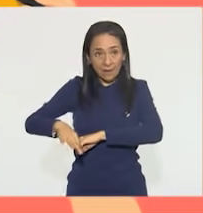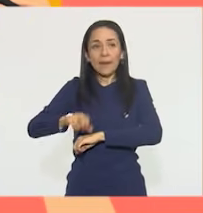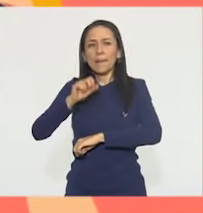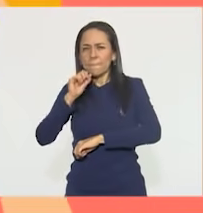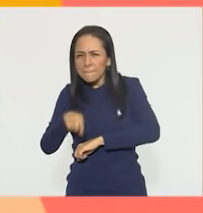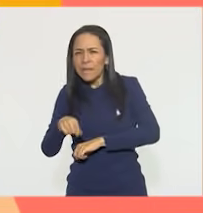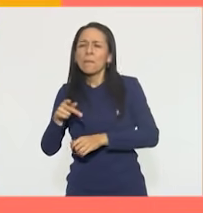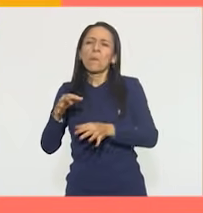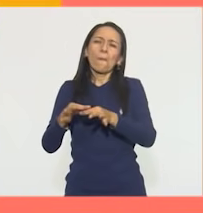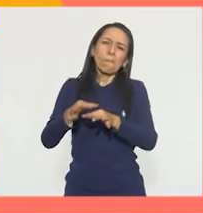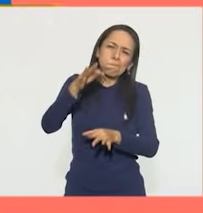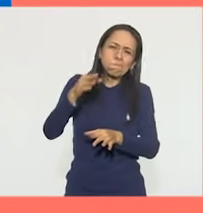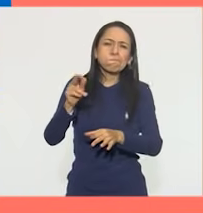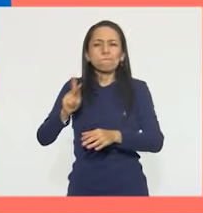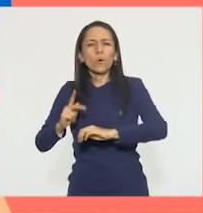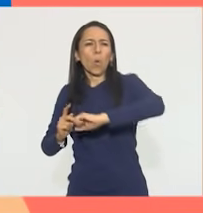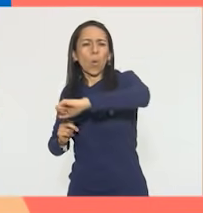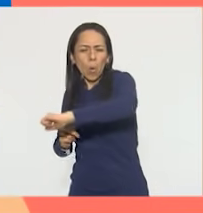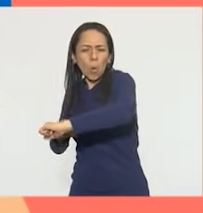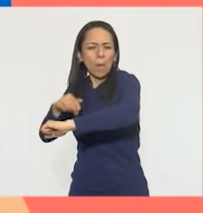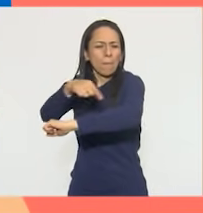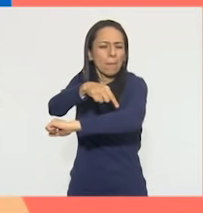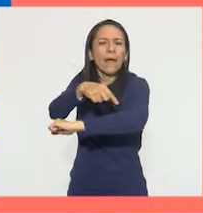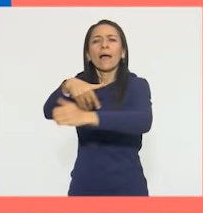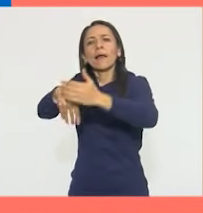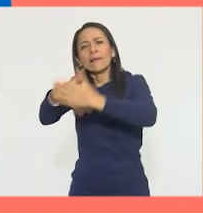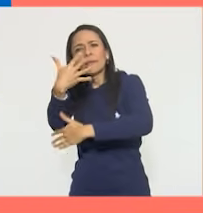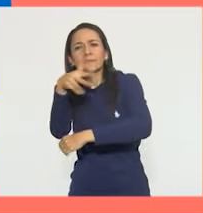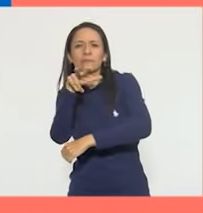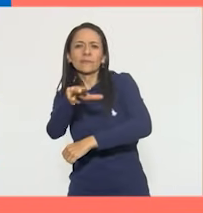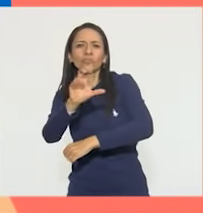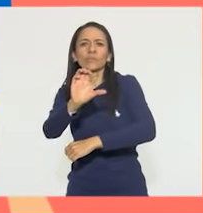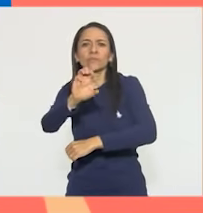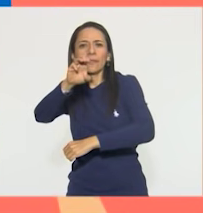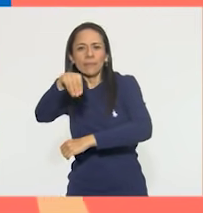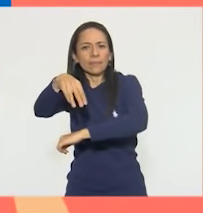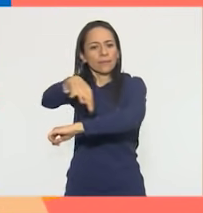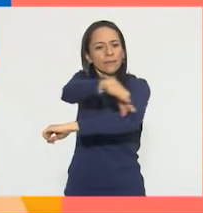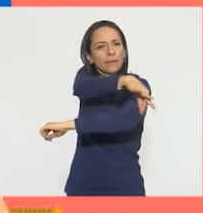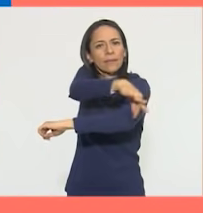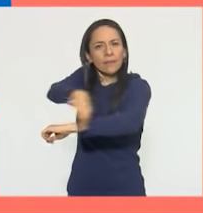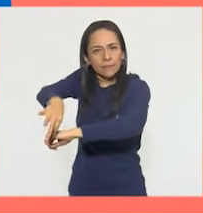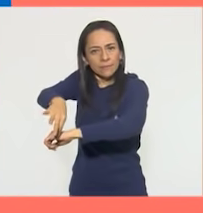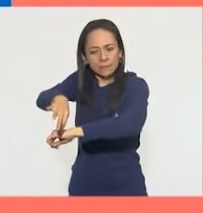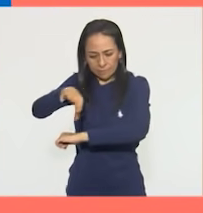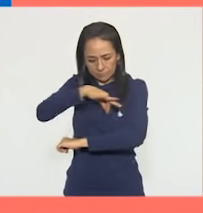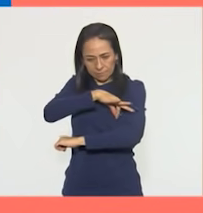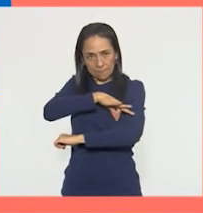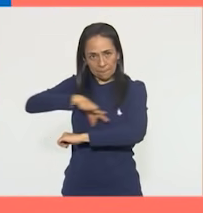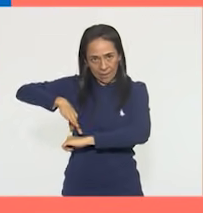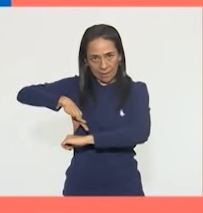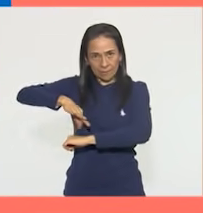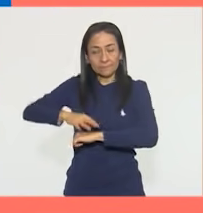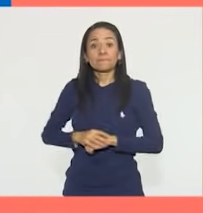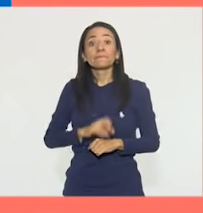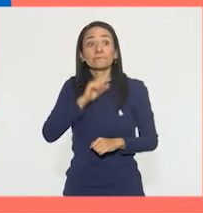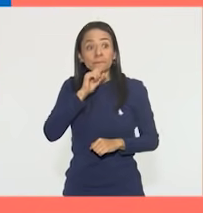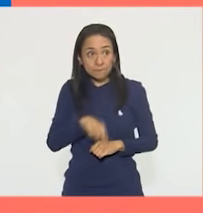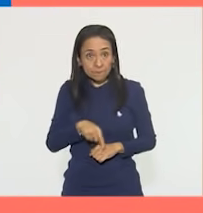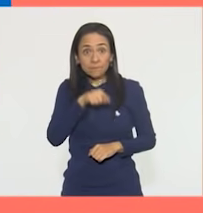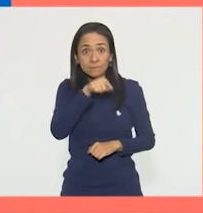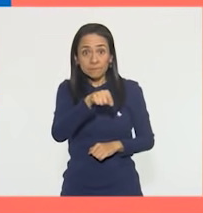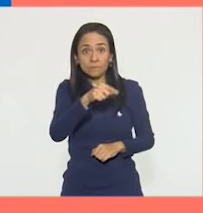el plumón o la pluma. De 15 a 18 centímetros de largo de un lado, dejando un margen de